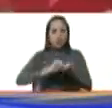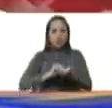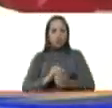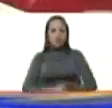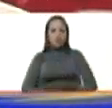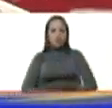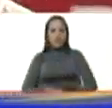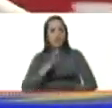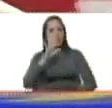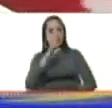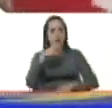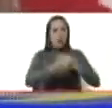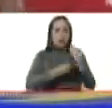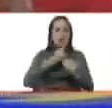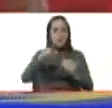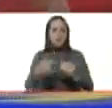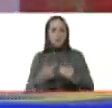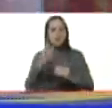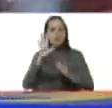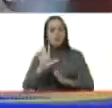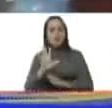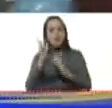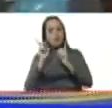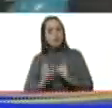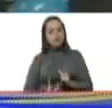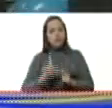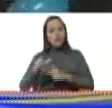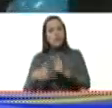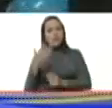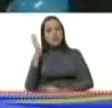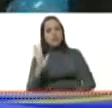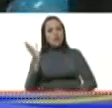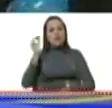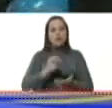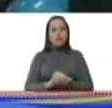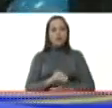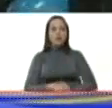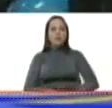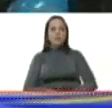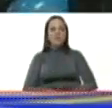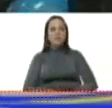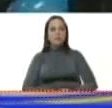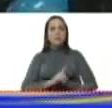descanso, 5 repeticiones, ¿sí? Correcto. Luego ahora vamos a trabajar con